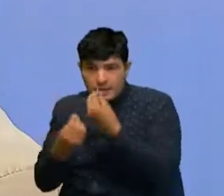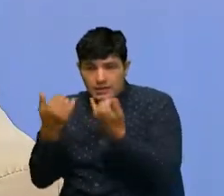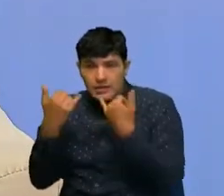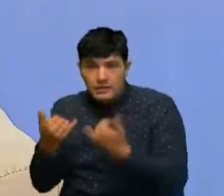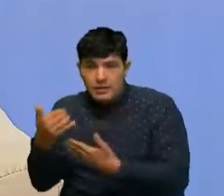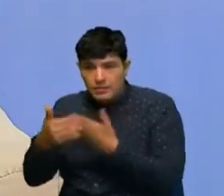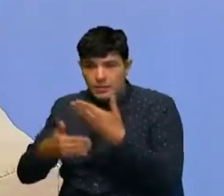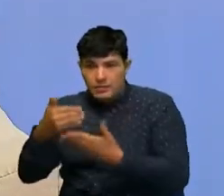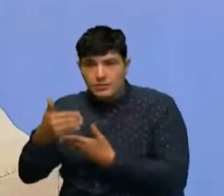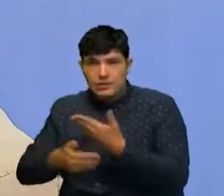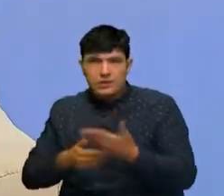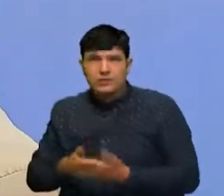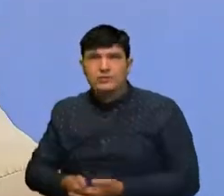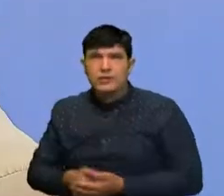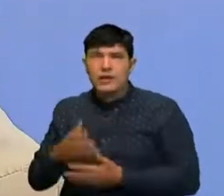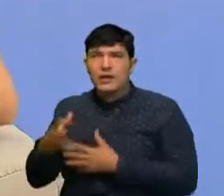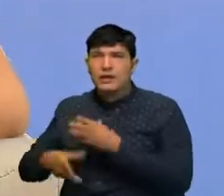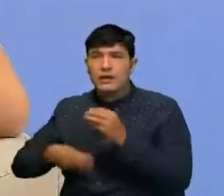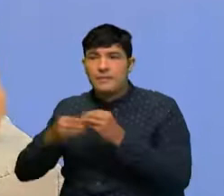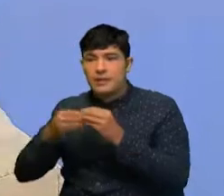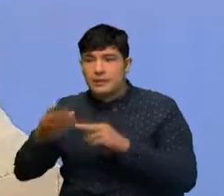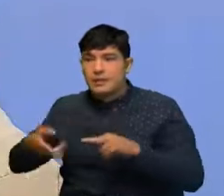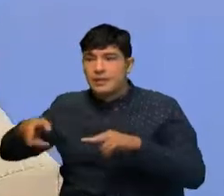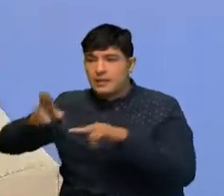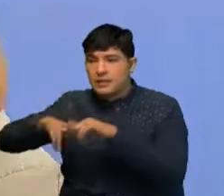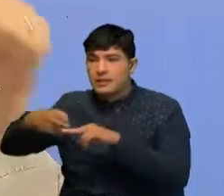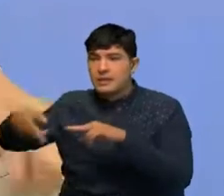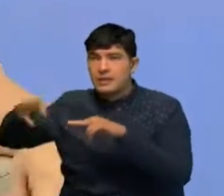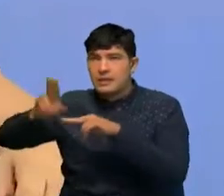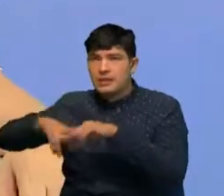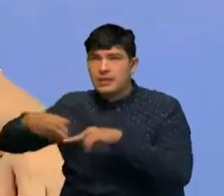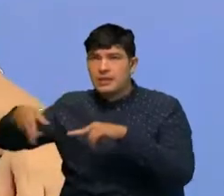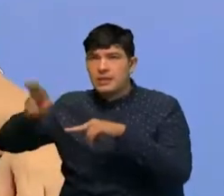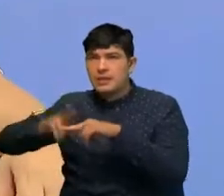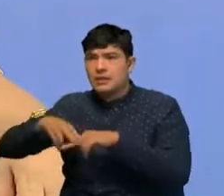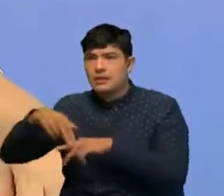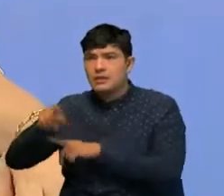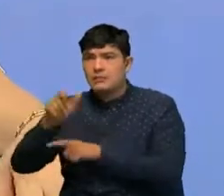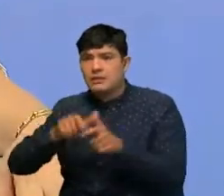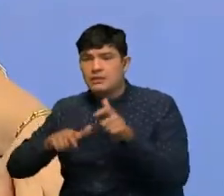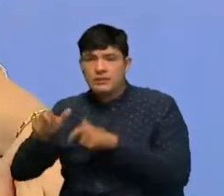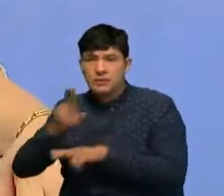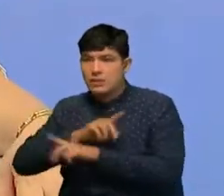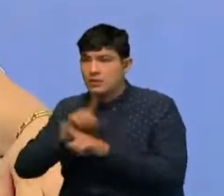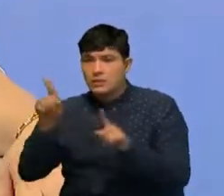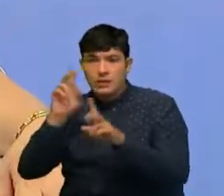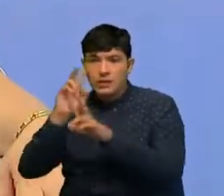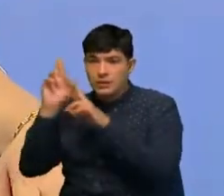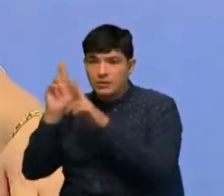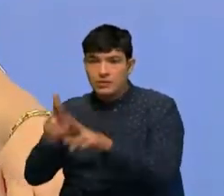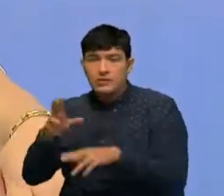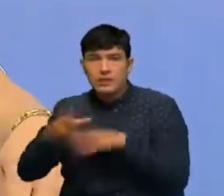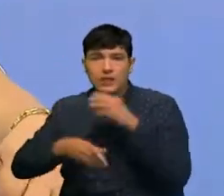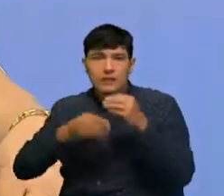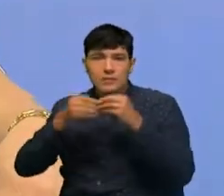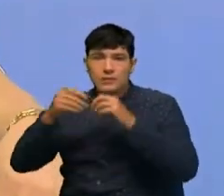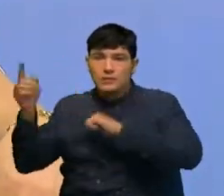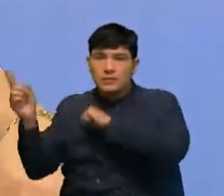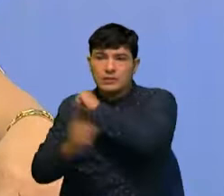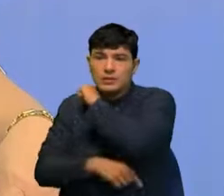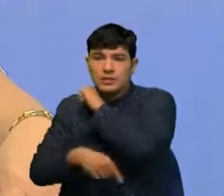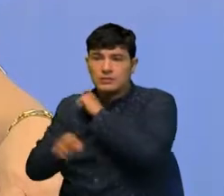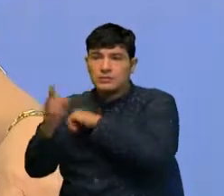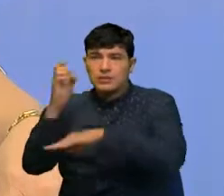actualmente o que está actualmente, más unos intereses, que es lo que los empleadores a veces no reconocen, y más una sanción que le hace la